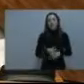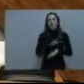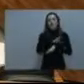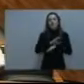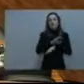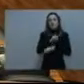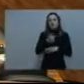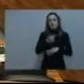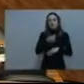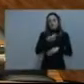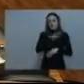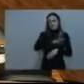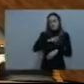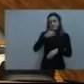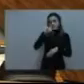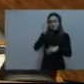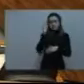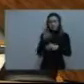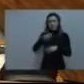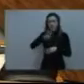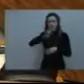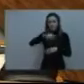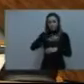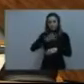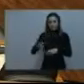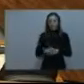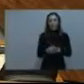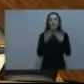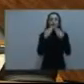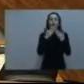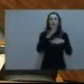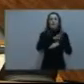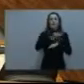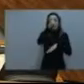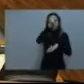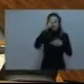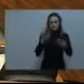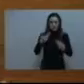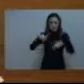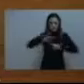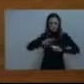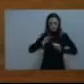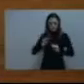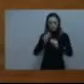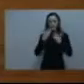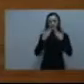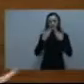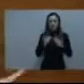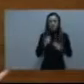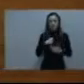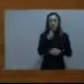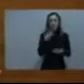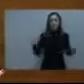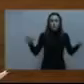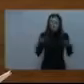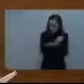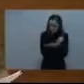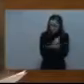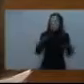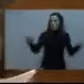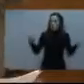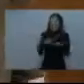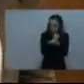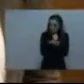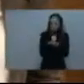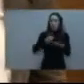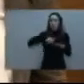la palabra. Muchas gracias, señor consejero. Gracias por su respuesta. Todos, y cuando digo todos es todos, estamos de acuerdo